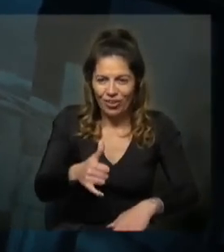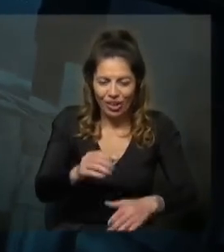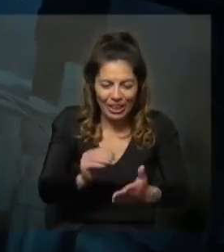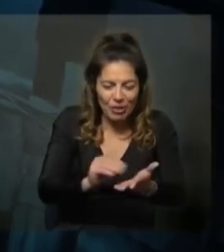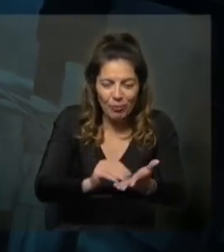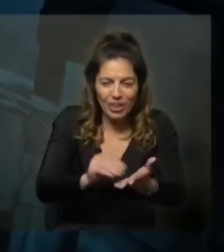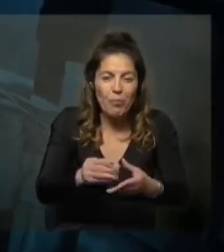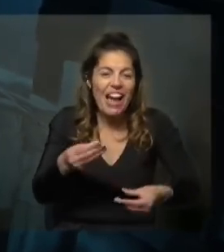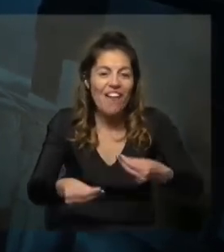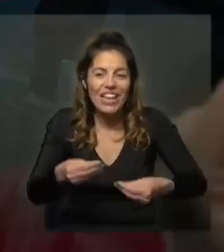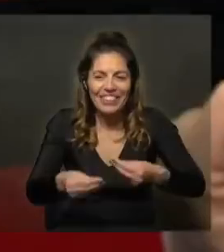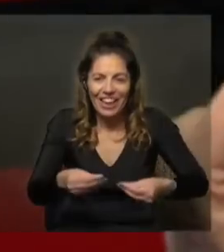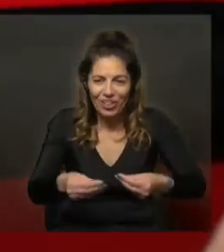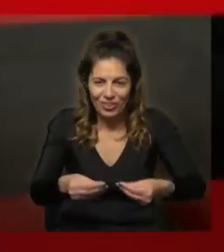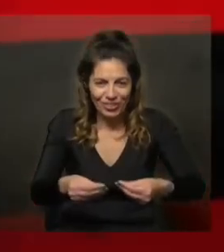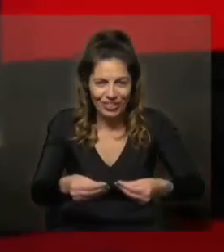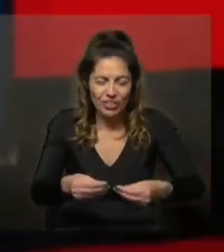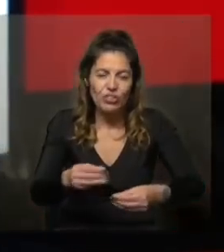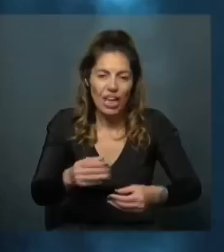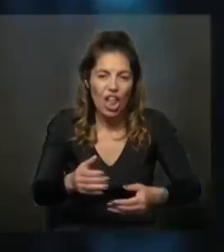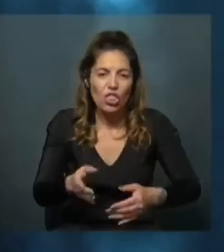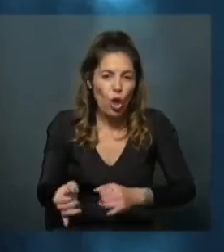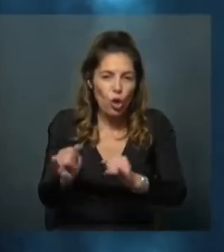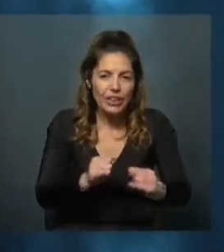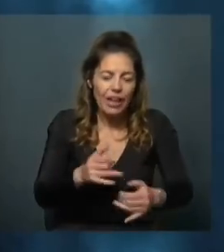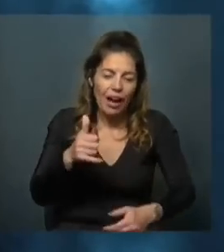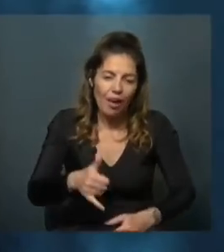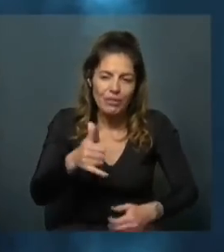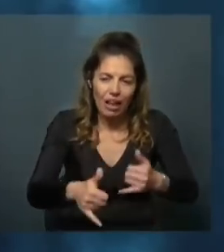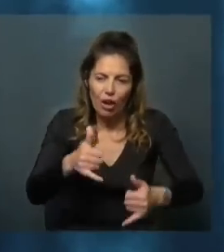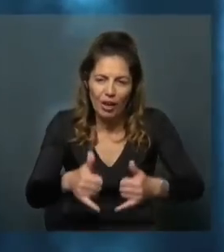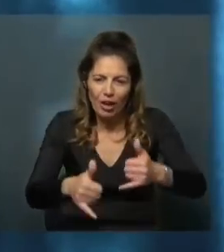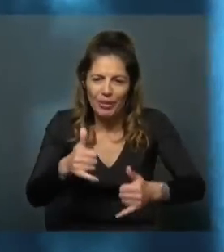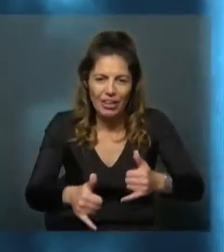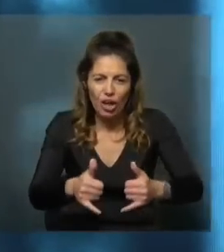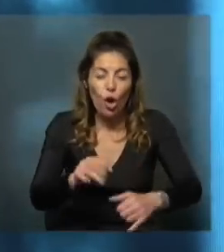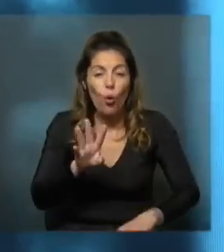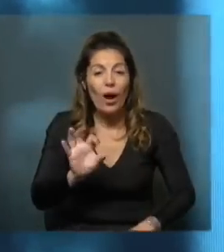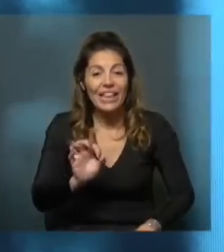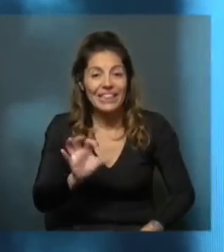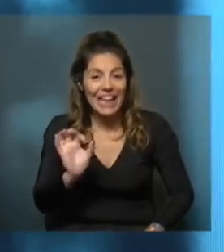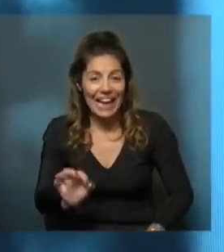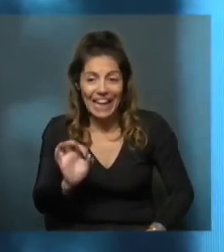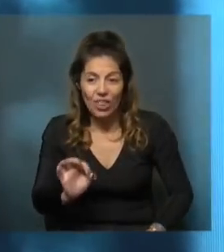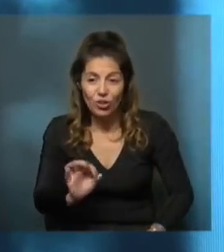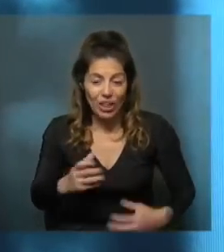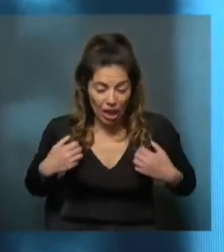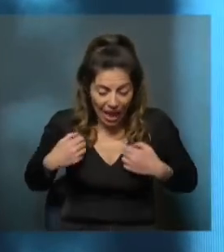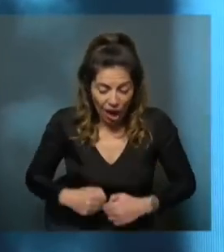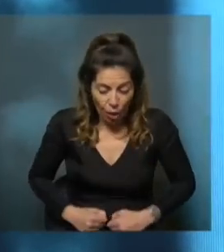poniendo adelante para que se tirara la parte de 40 grados teníamos que usar la ropa Sí claro